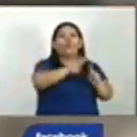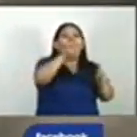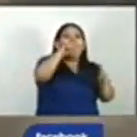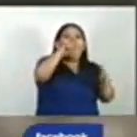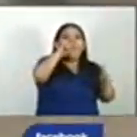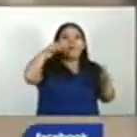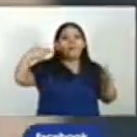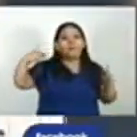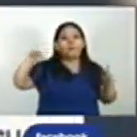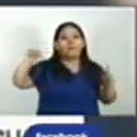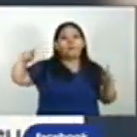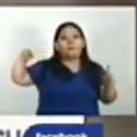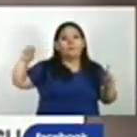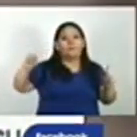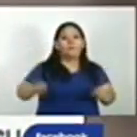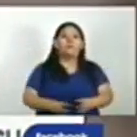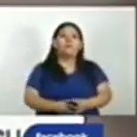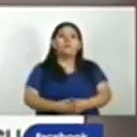Guzmán.